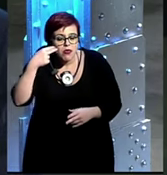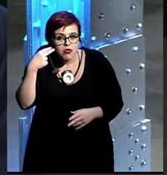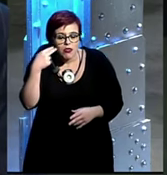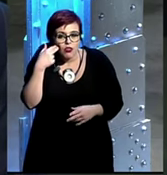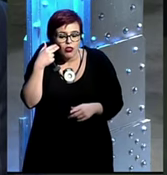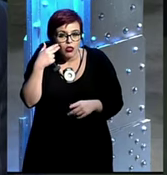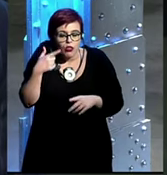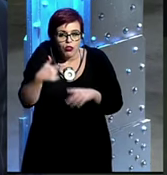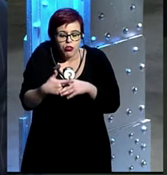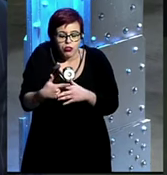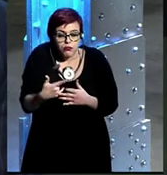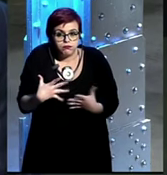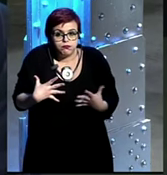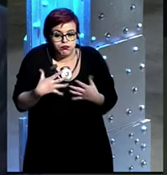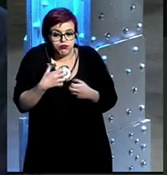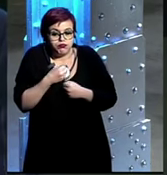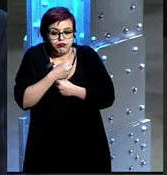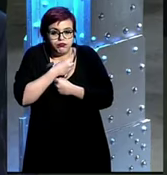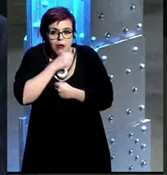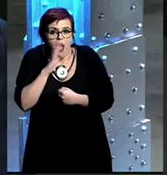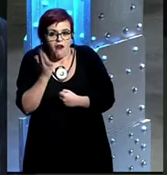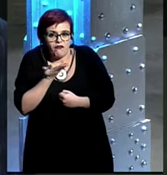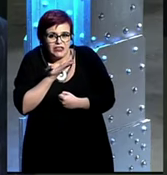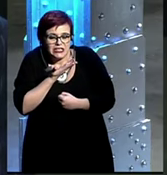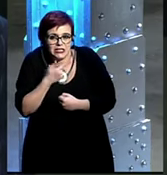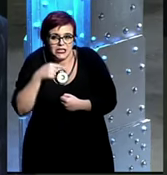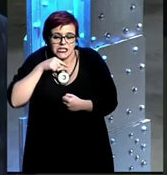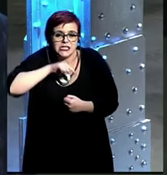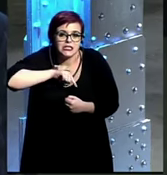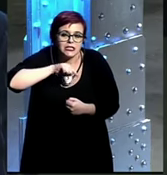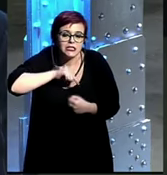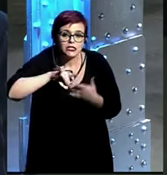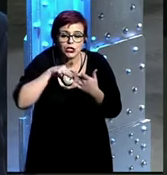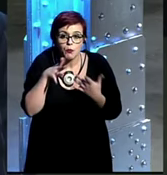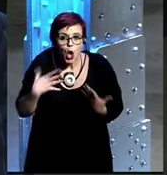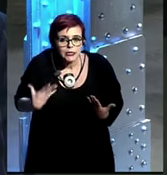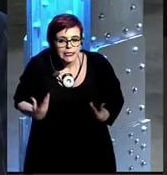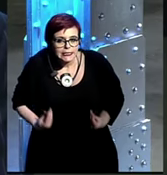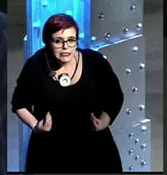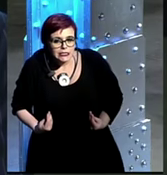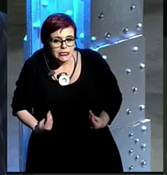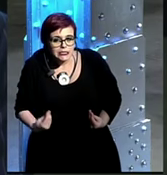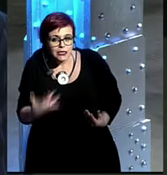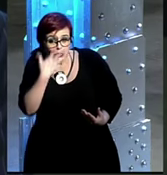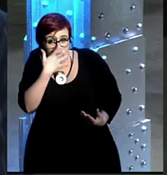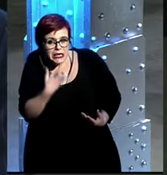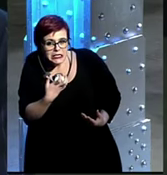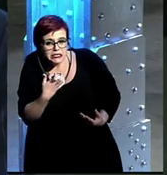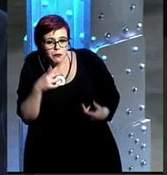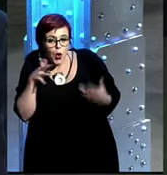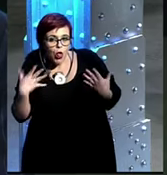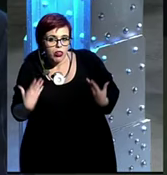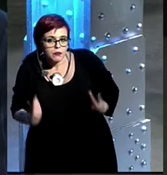que la depresión comprende todas estas cosas. Te sientes muy triste cuando estás deprimido y no es que no esté relacionado con la tristeza, pero no